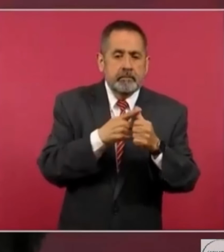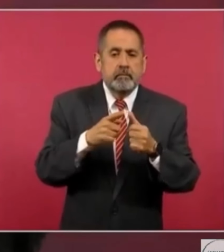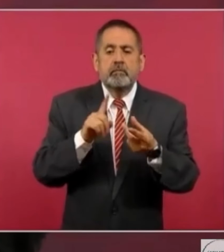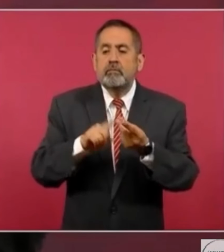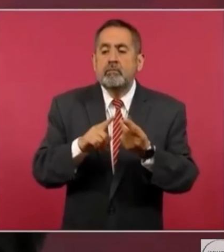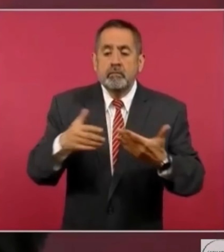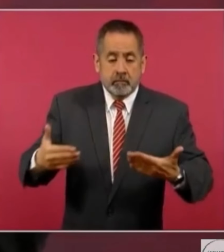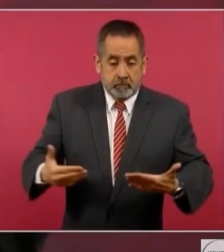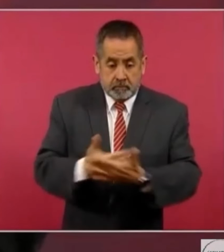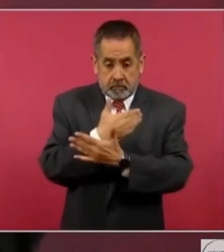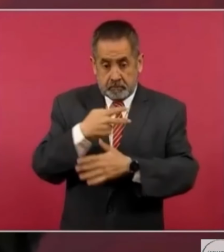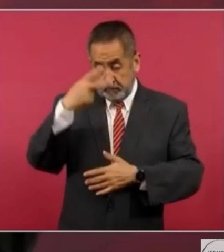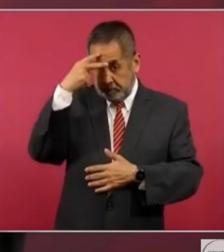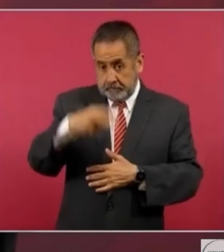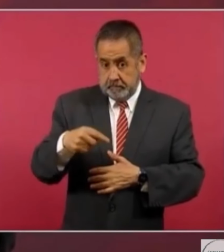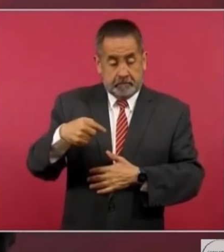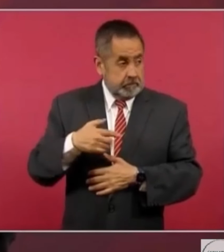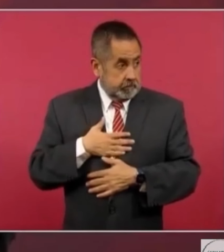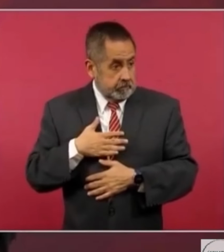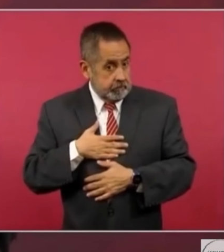tiene ciudadanía mexicana.